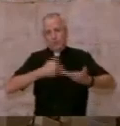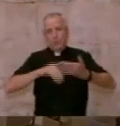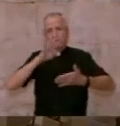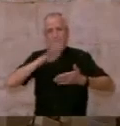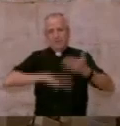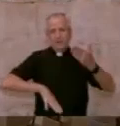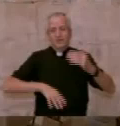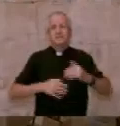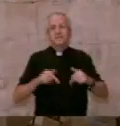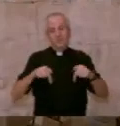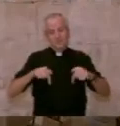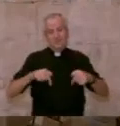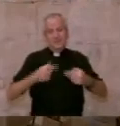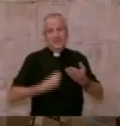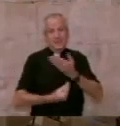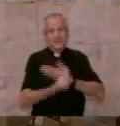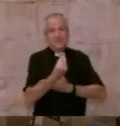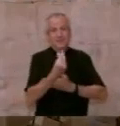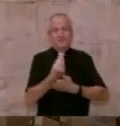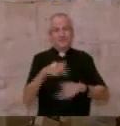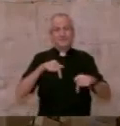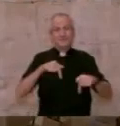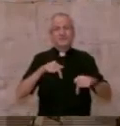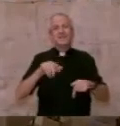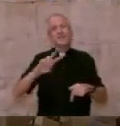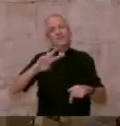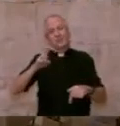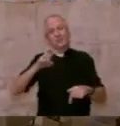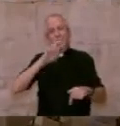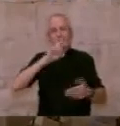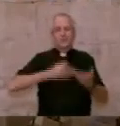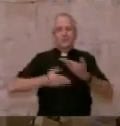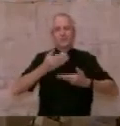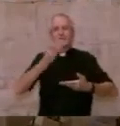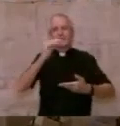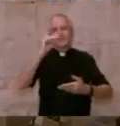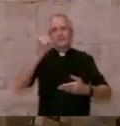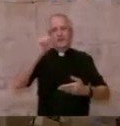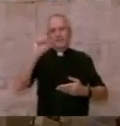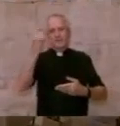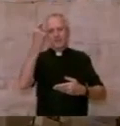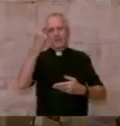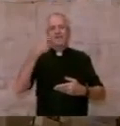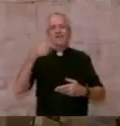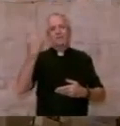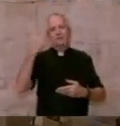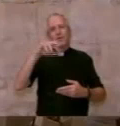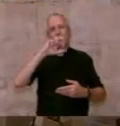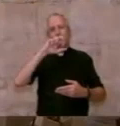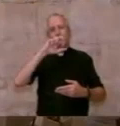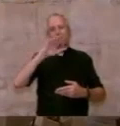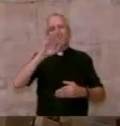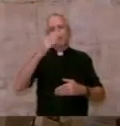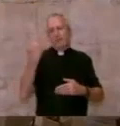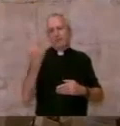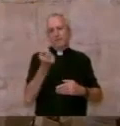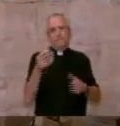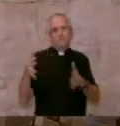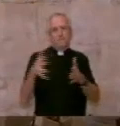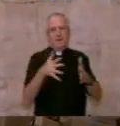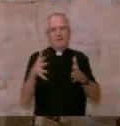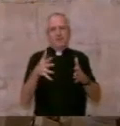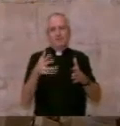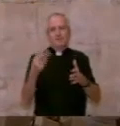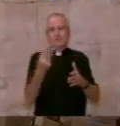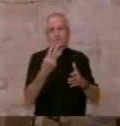d'aquesta terra, de la Fatarella, de la Fatarella, i David Abadías, d'esta tierra, bisbe de fa pocs mesos, des del mes de març. Són els meus germans en qui,